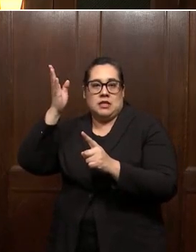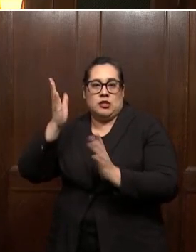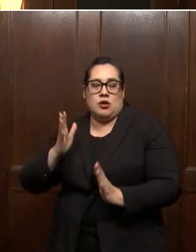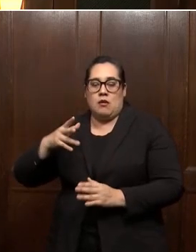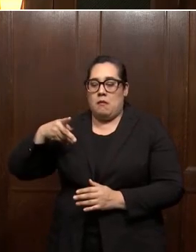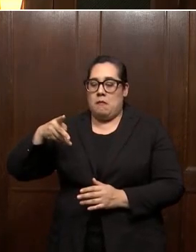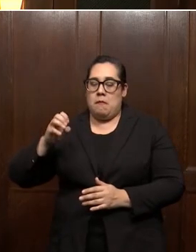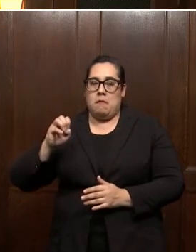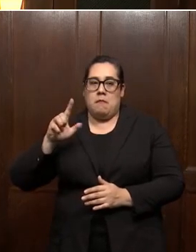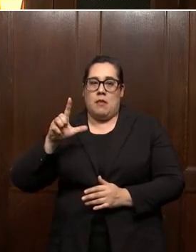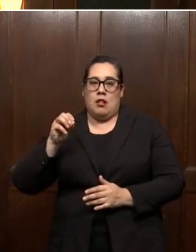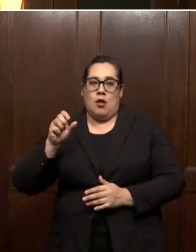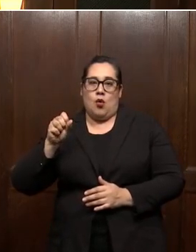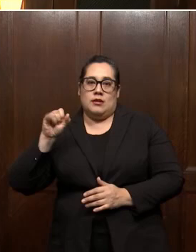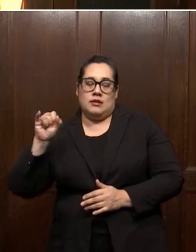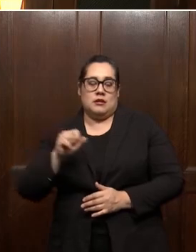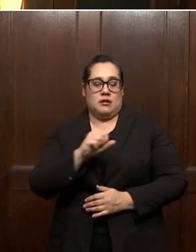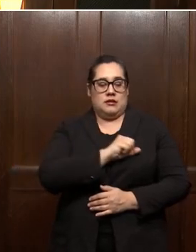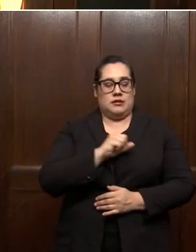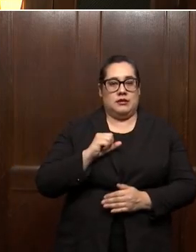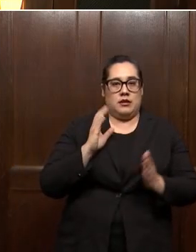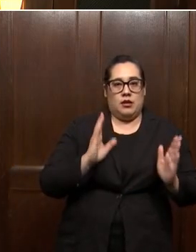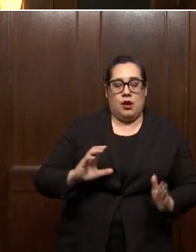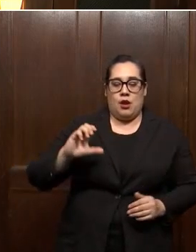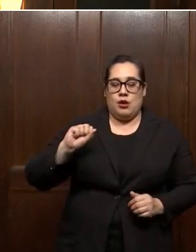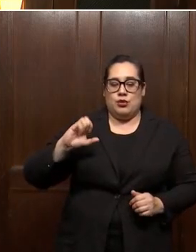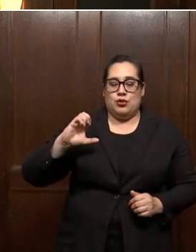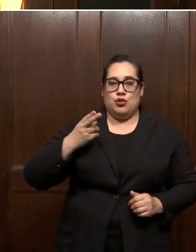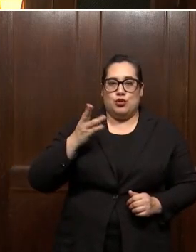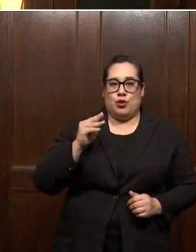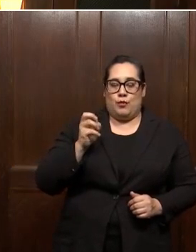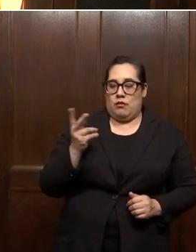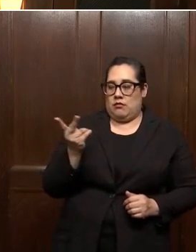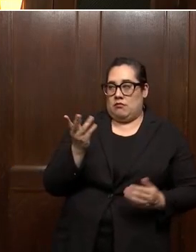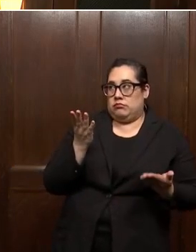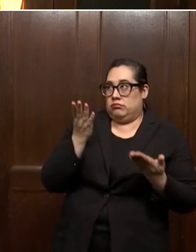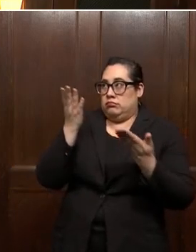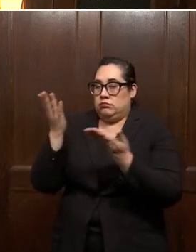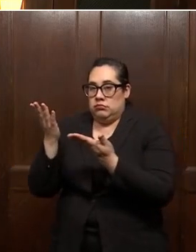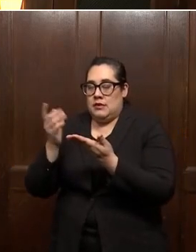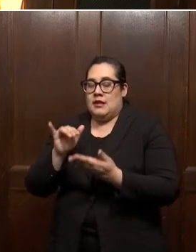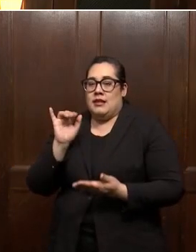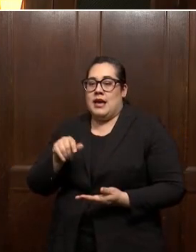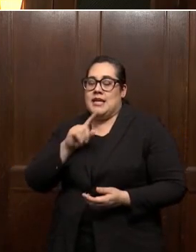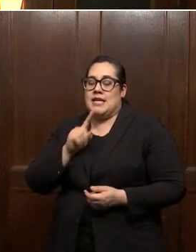Pelosi y Senador Schumer es